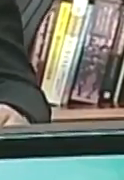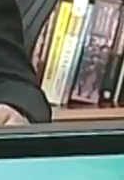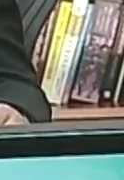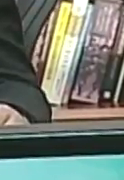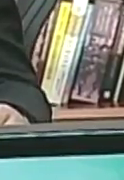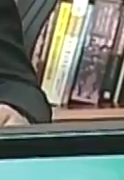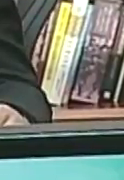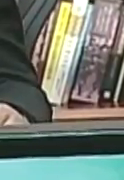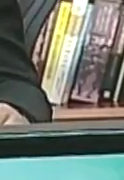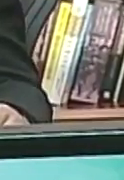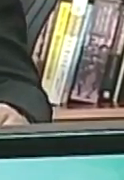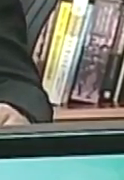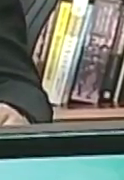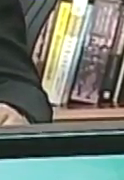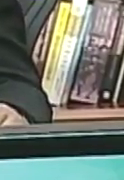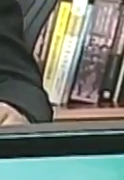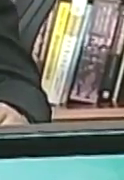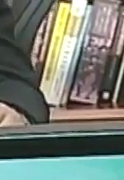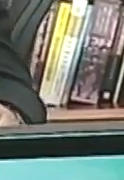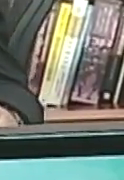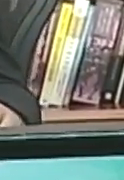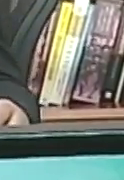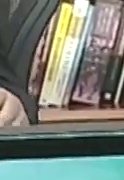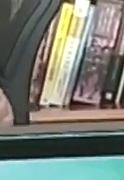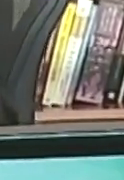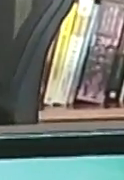está superando esas dificultades. Muchas gracias, presidente.